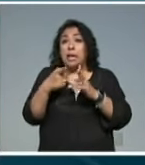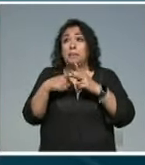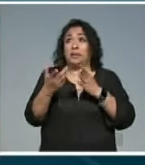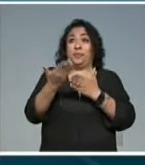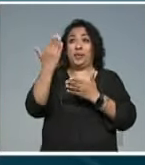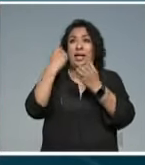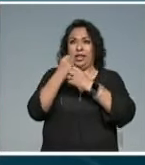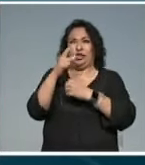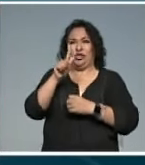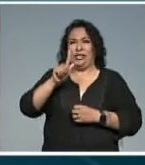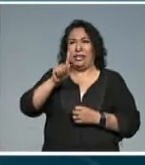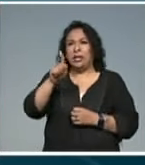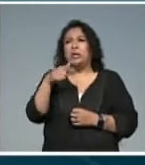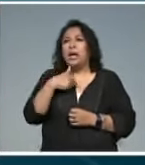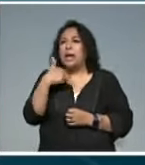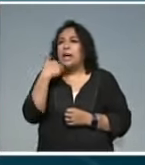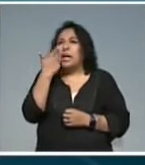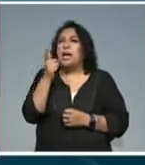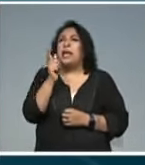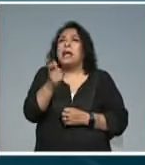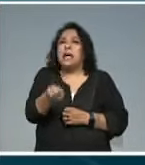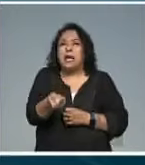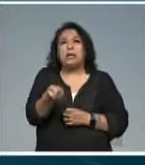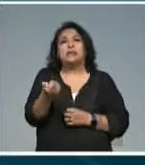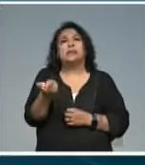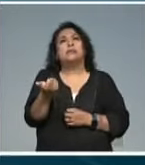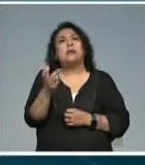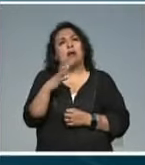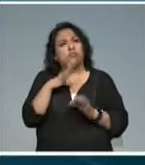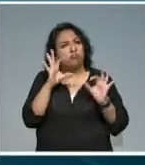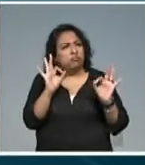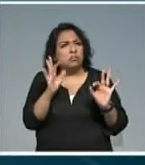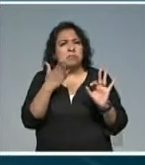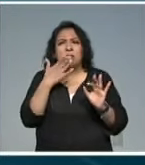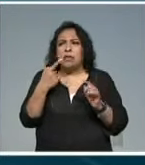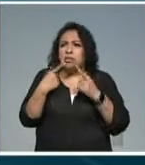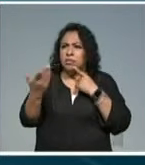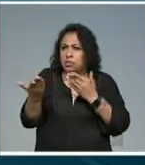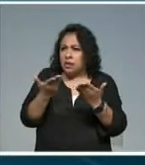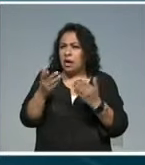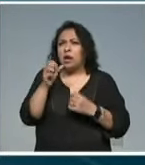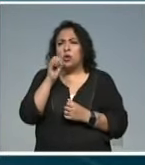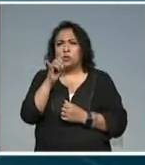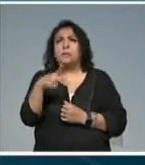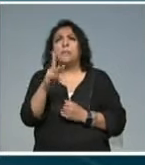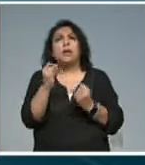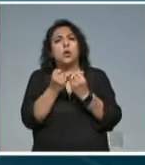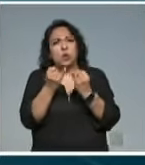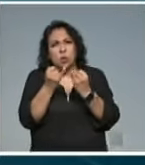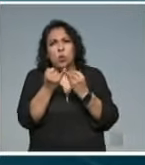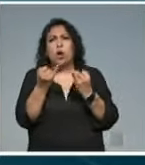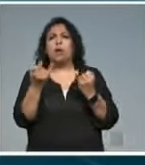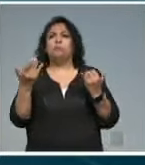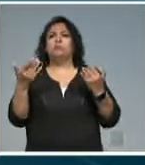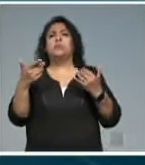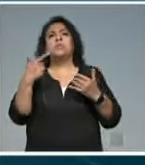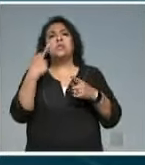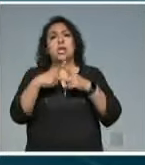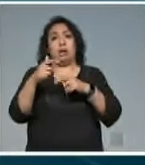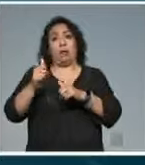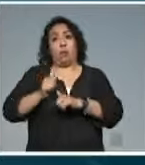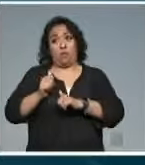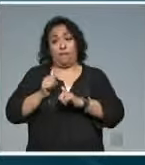década precisamente con la intención de generar las condiciones de diálogo, pero también a través de la presencia de las